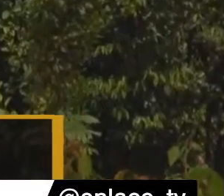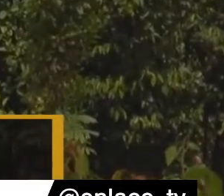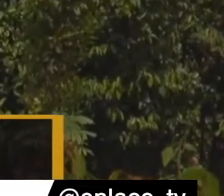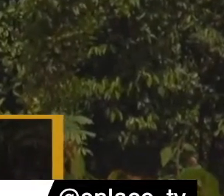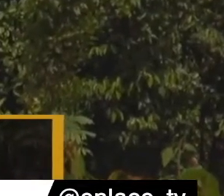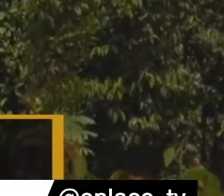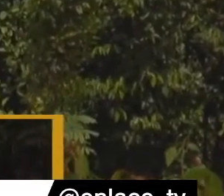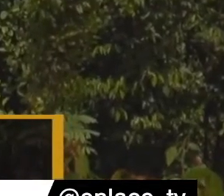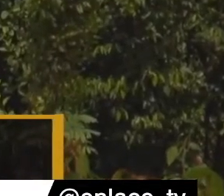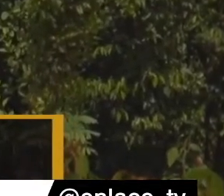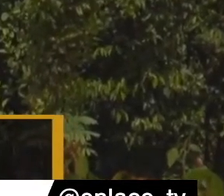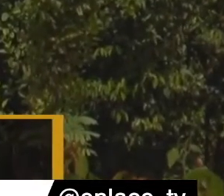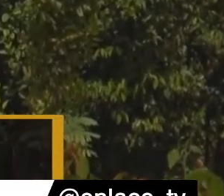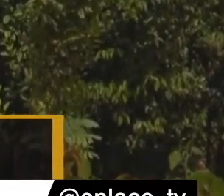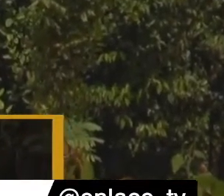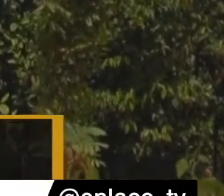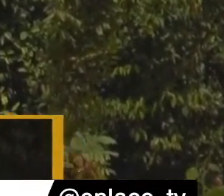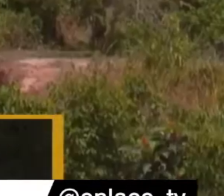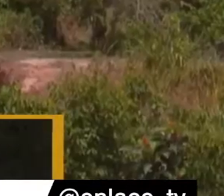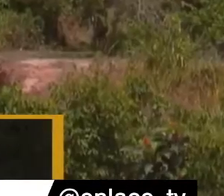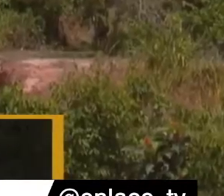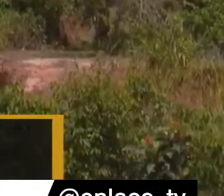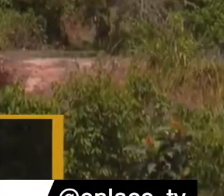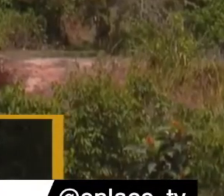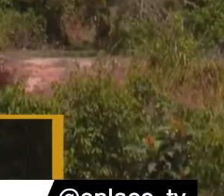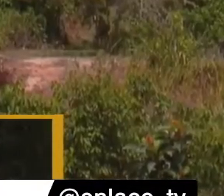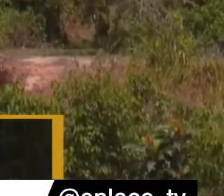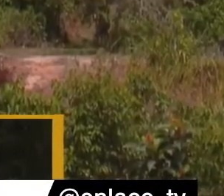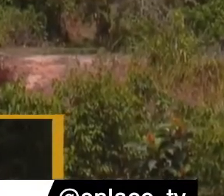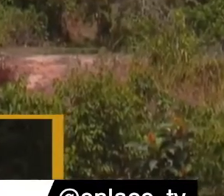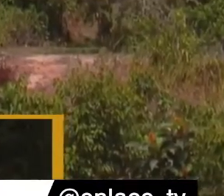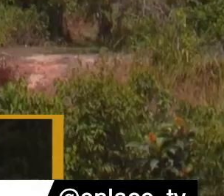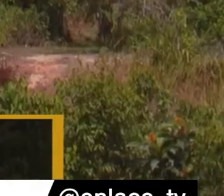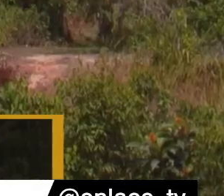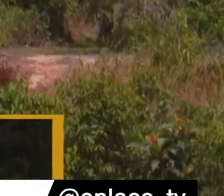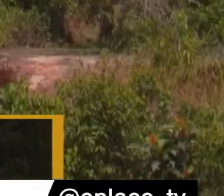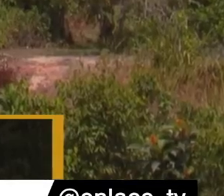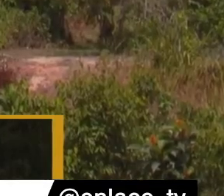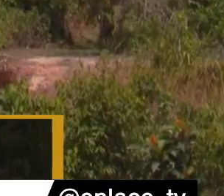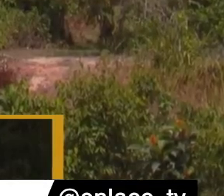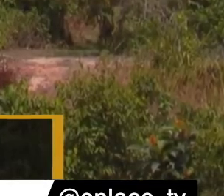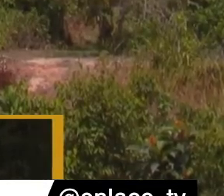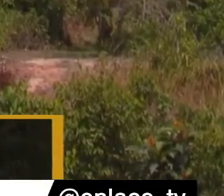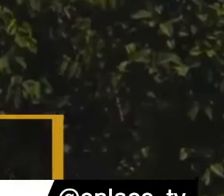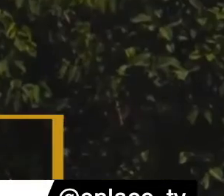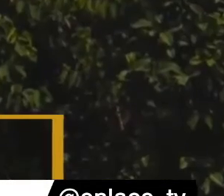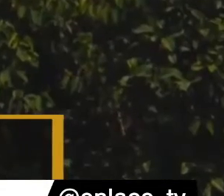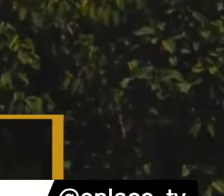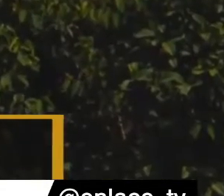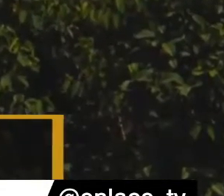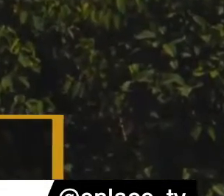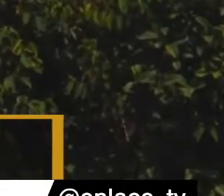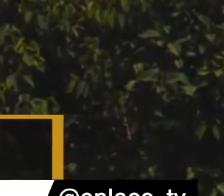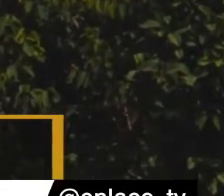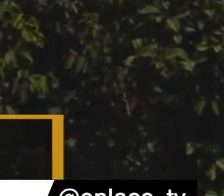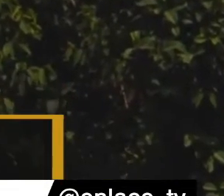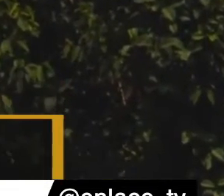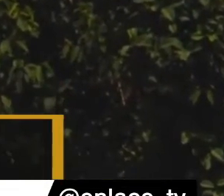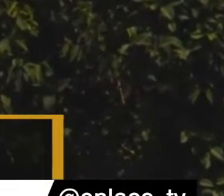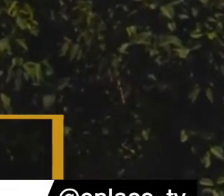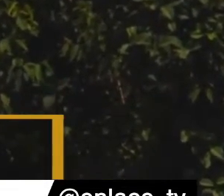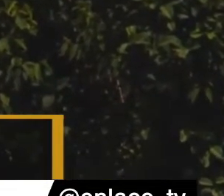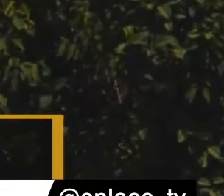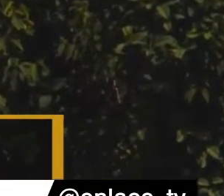matrícula HKK-468 de la empresa de enseñanza Aviacol, en la que se transportaban dos personas, el piloto identificado como capitán